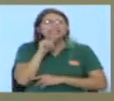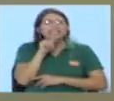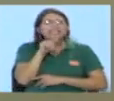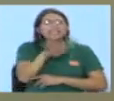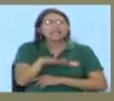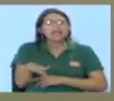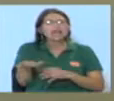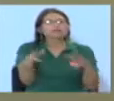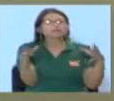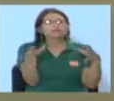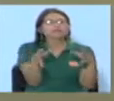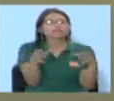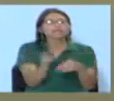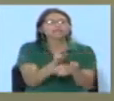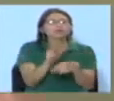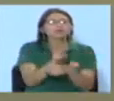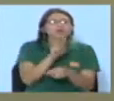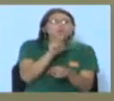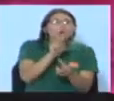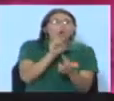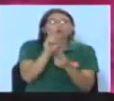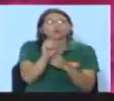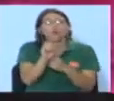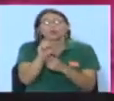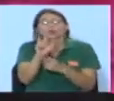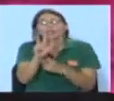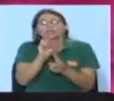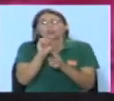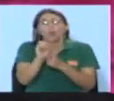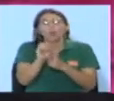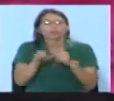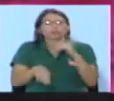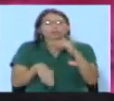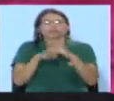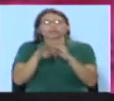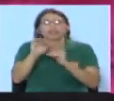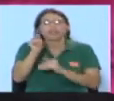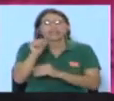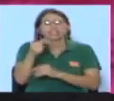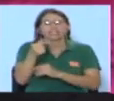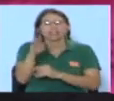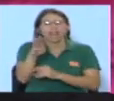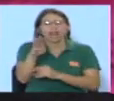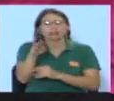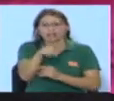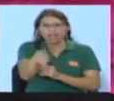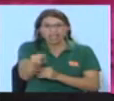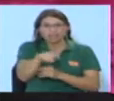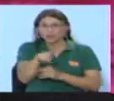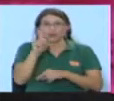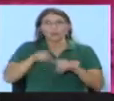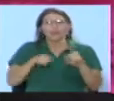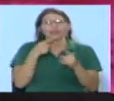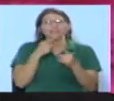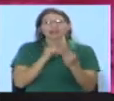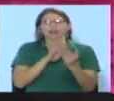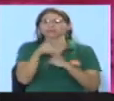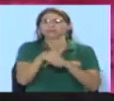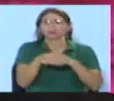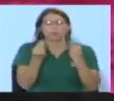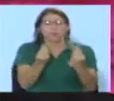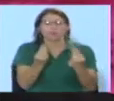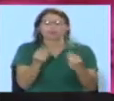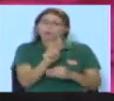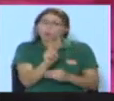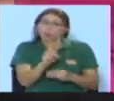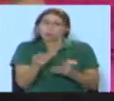está consumiendo 2, 3, 4, 5, hasta 10 gigas, que es un promedio que usted no puede decir que sea excesivo. Eso es un consumo que uno normalmente